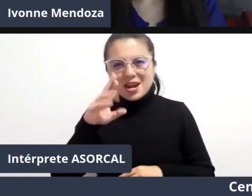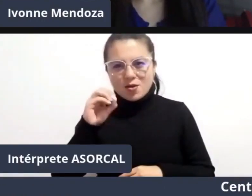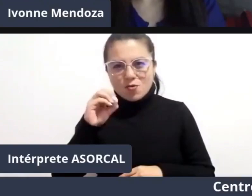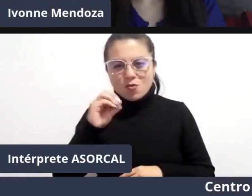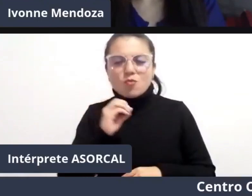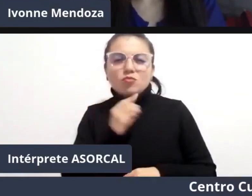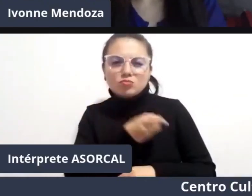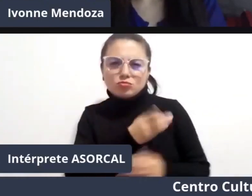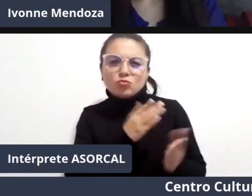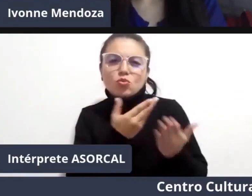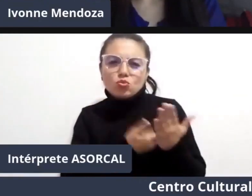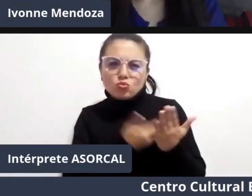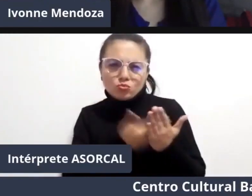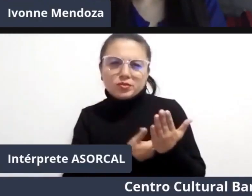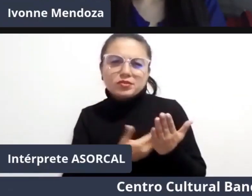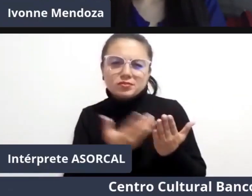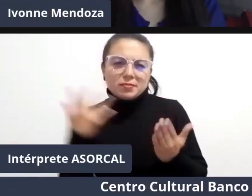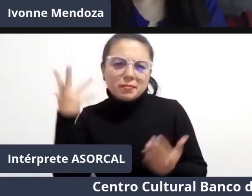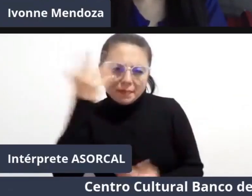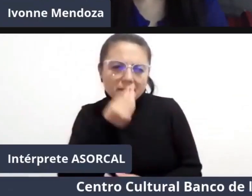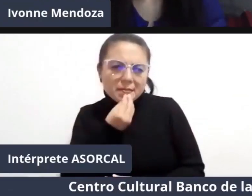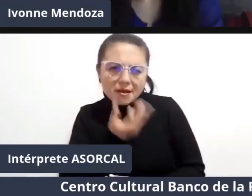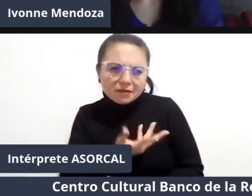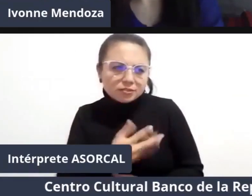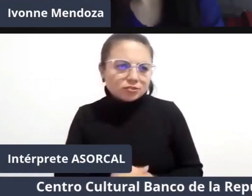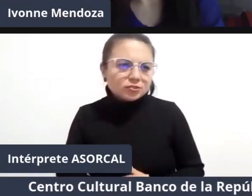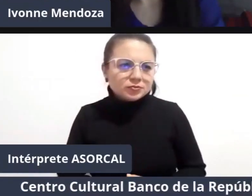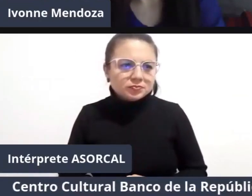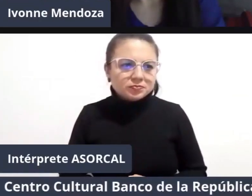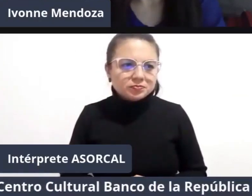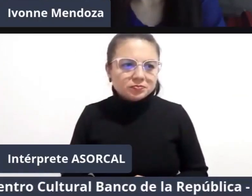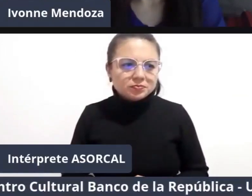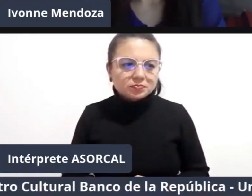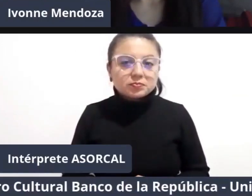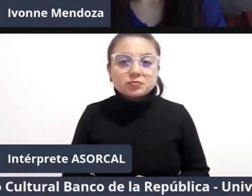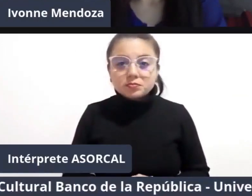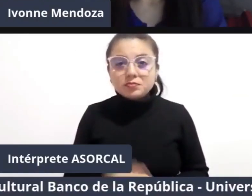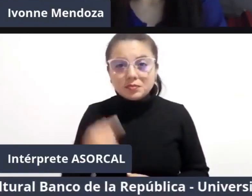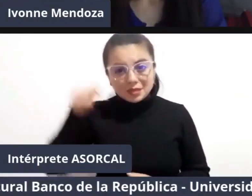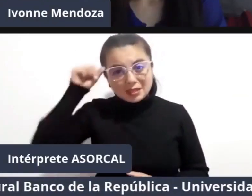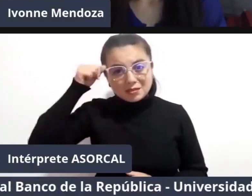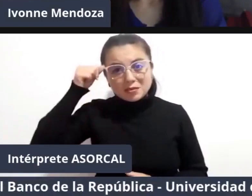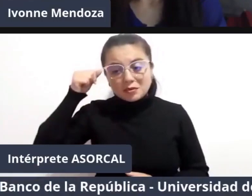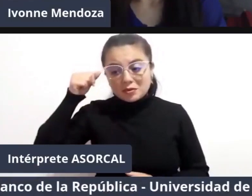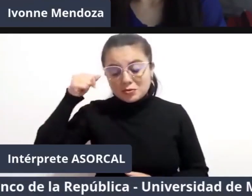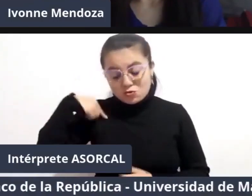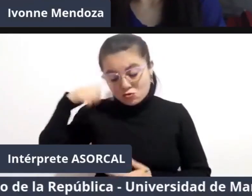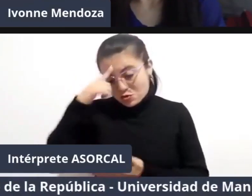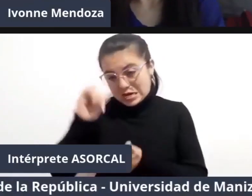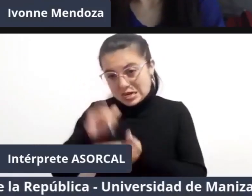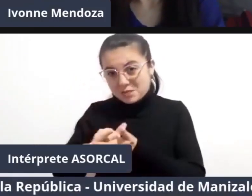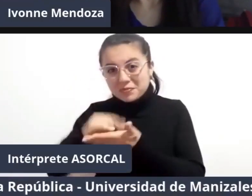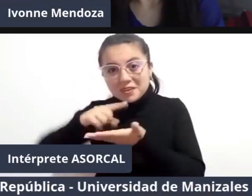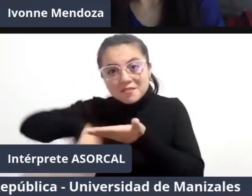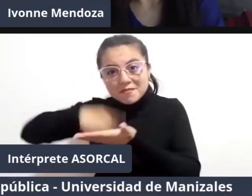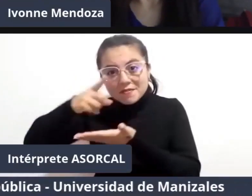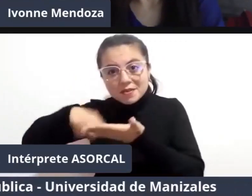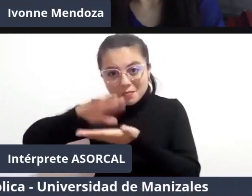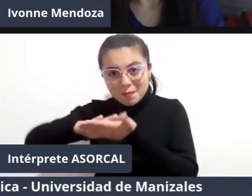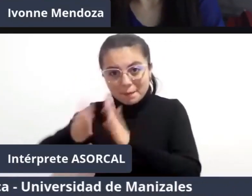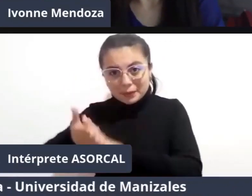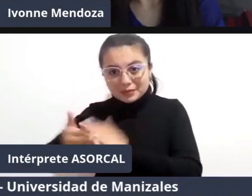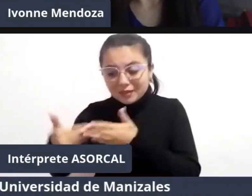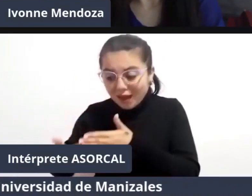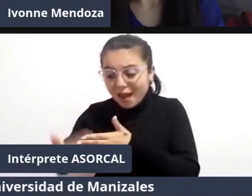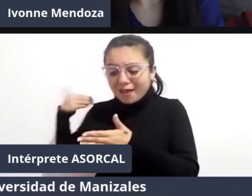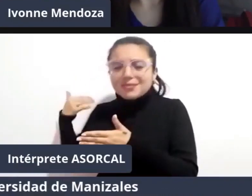Creo que había delincuencia organizada ya desde antes de los acuerdos de paz, pero el